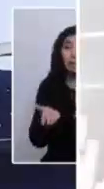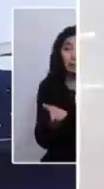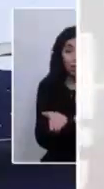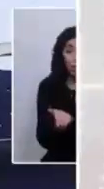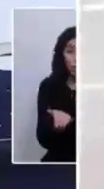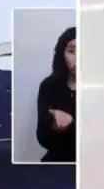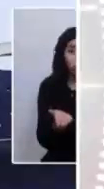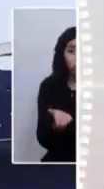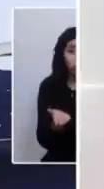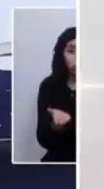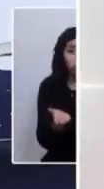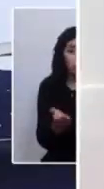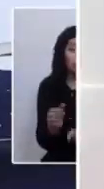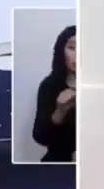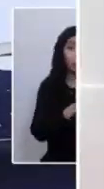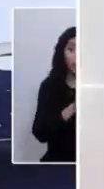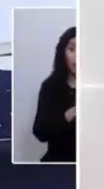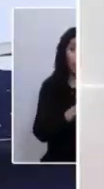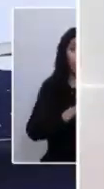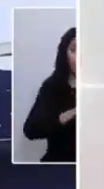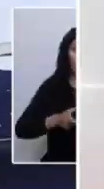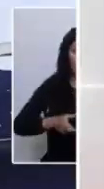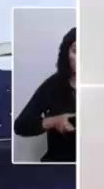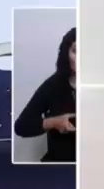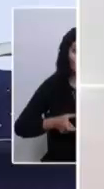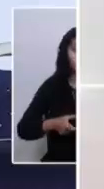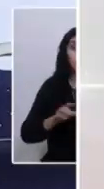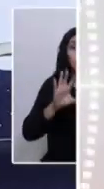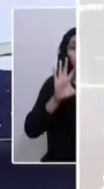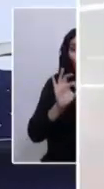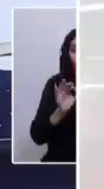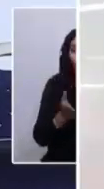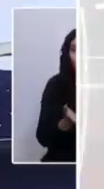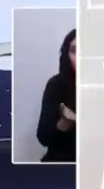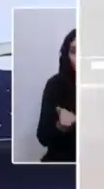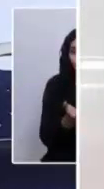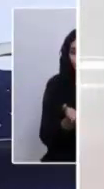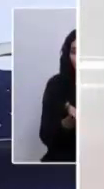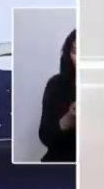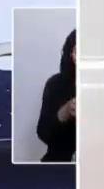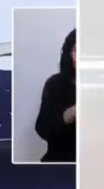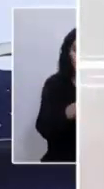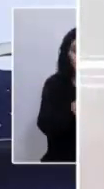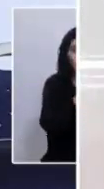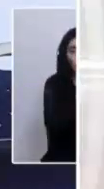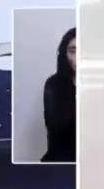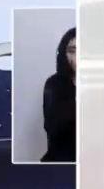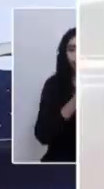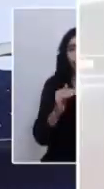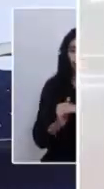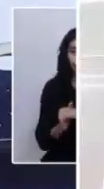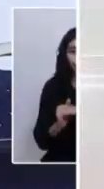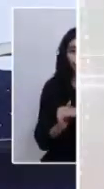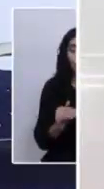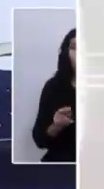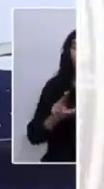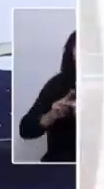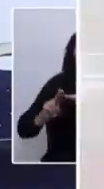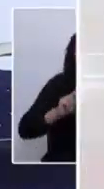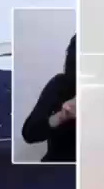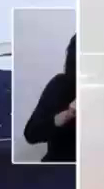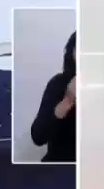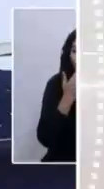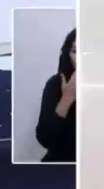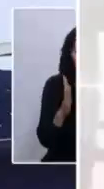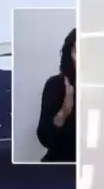indicaciones, cientos y cientos de indicaciones y porque vienen de la derecha ustedes las rechazan, entonces no tiene sentido estar aquí trabajando porque finalmente somos irrelevantes. Esa es una de las posturas.